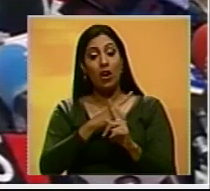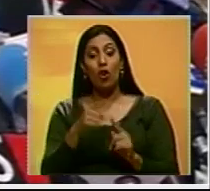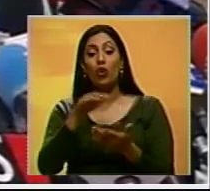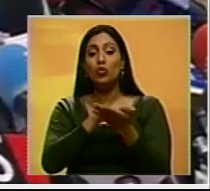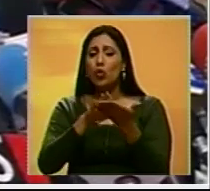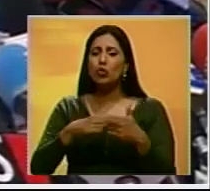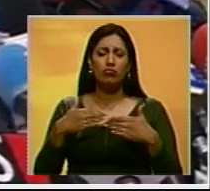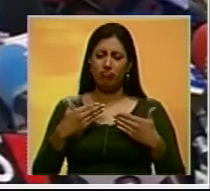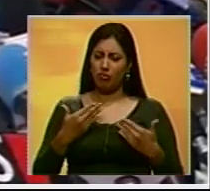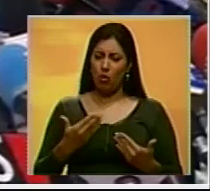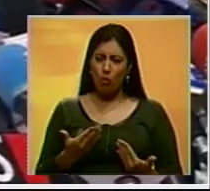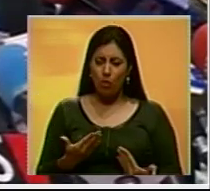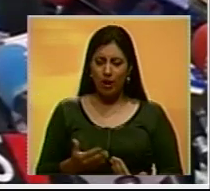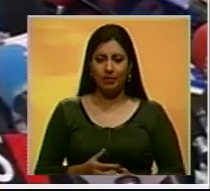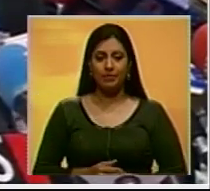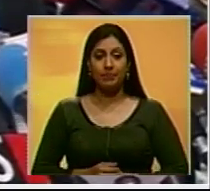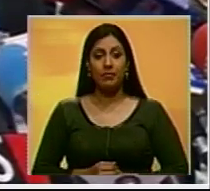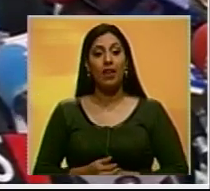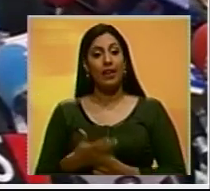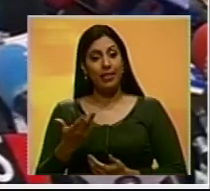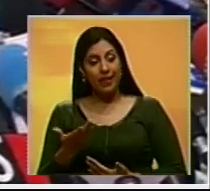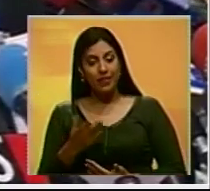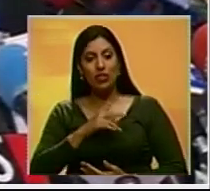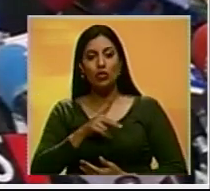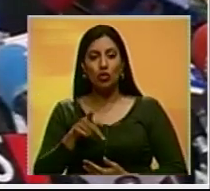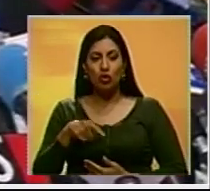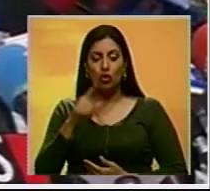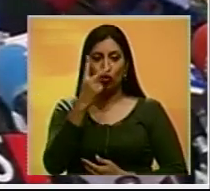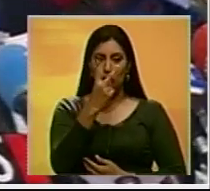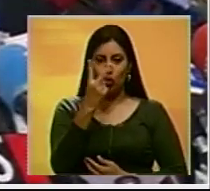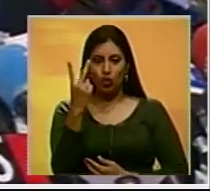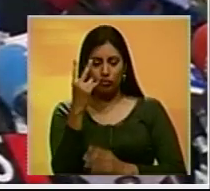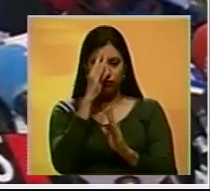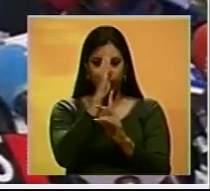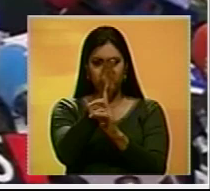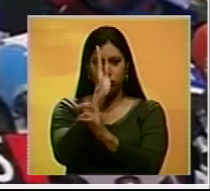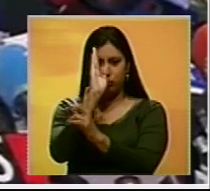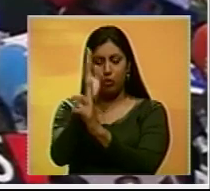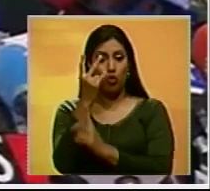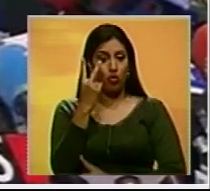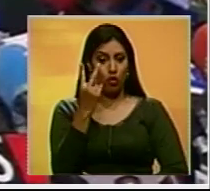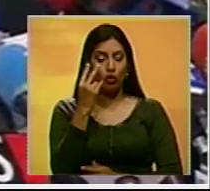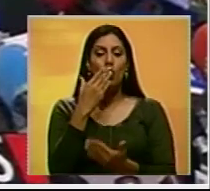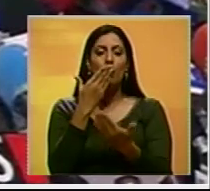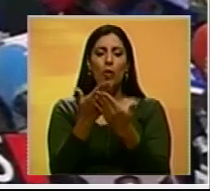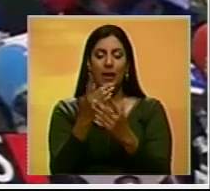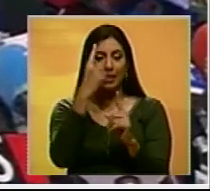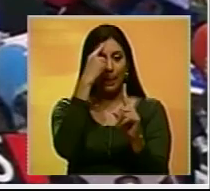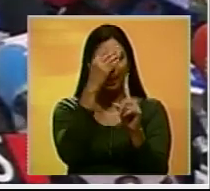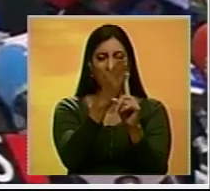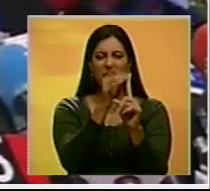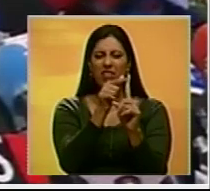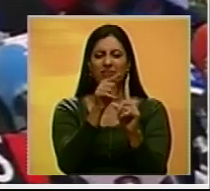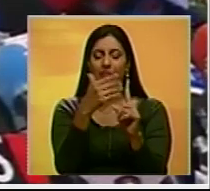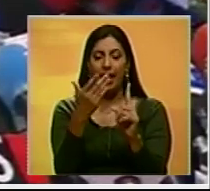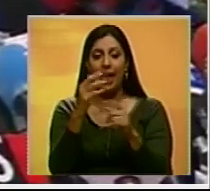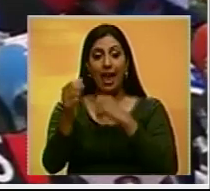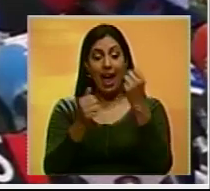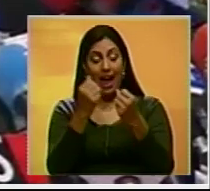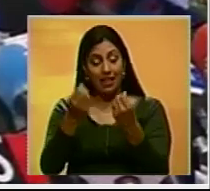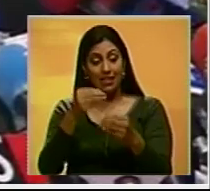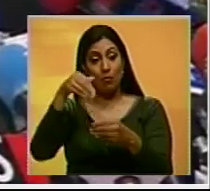solución electoral, ahí tenemos dos vías que hemos propuesto. La primera es la reactivación del